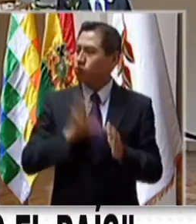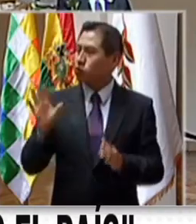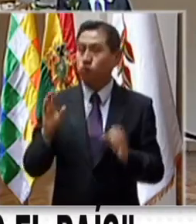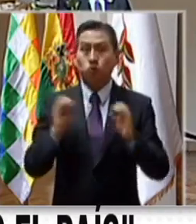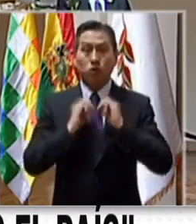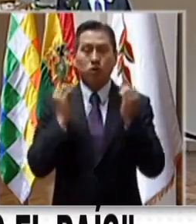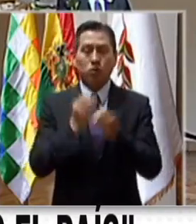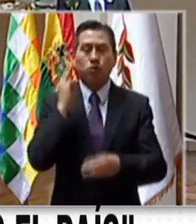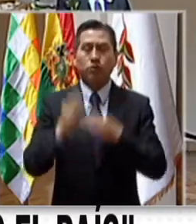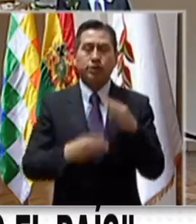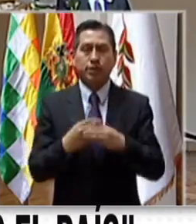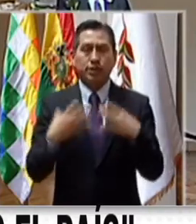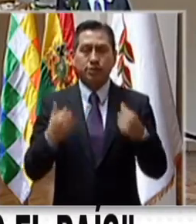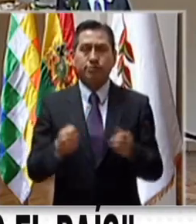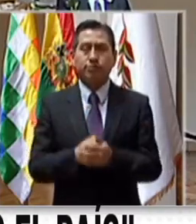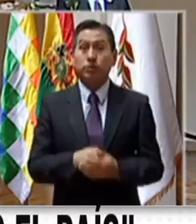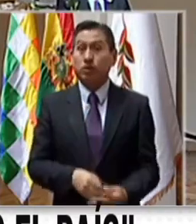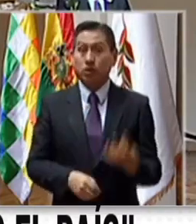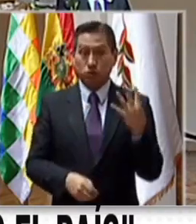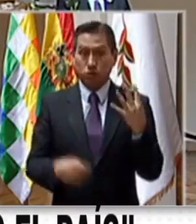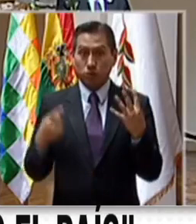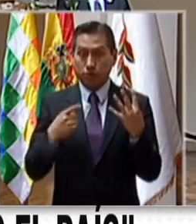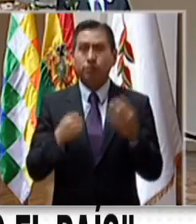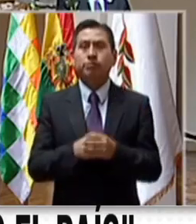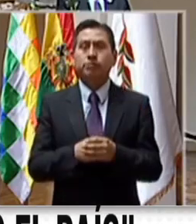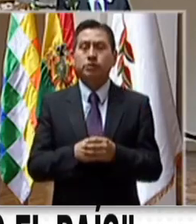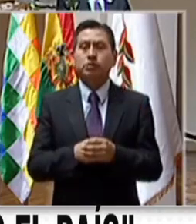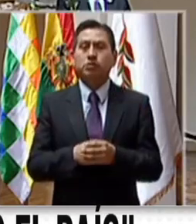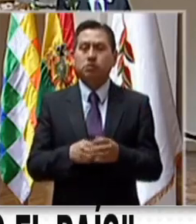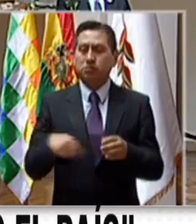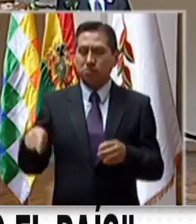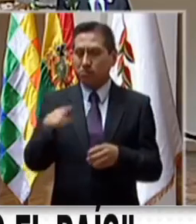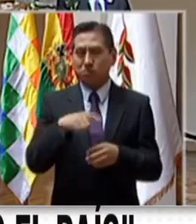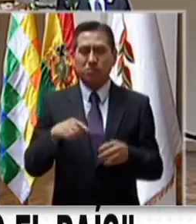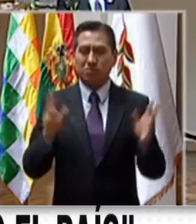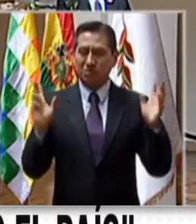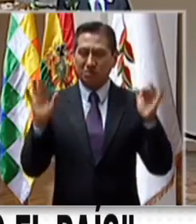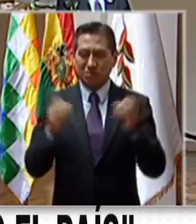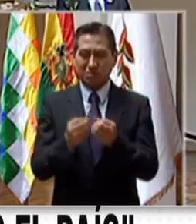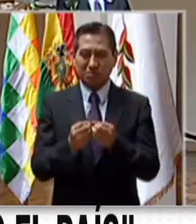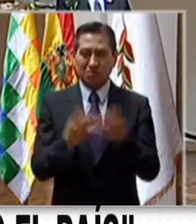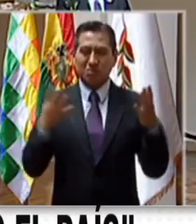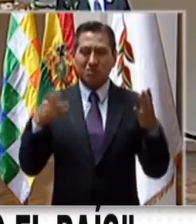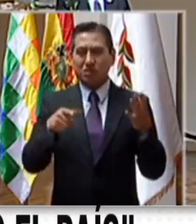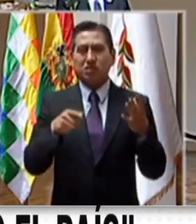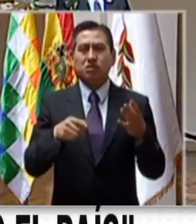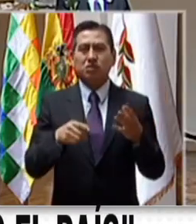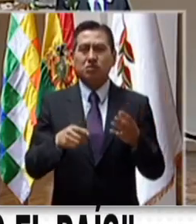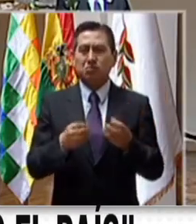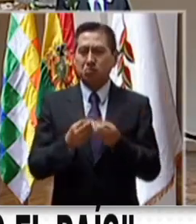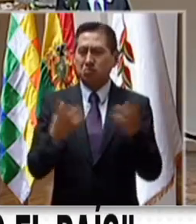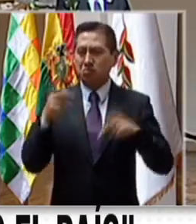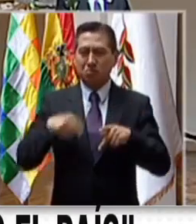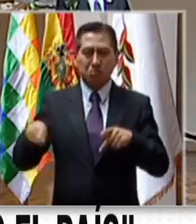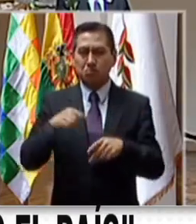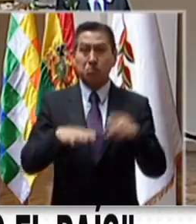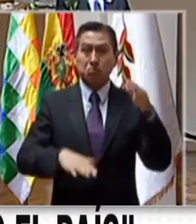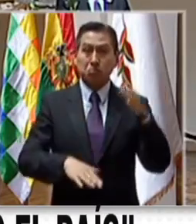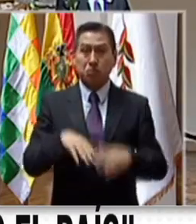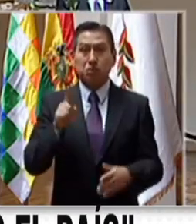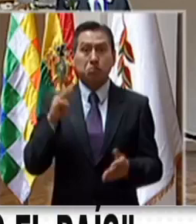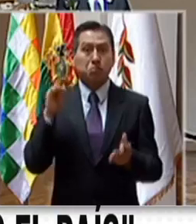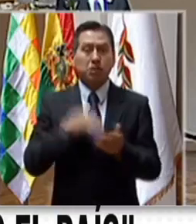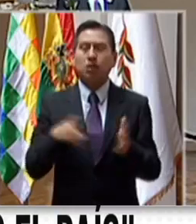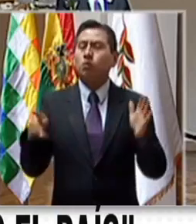Salud. 4. Se prohíbe la realización de eventos públicos masivos de más de